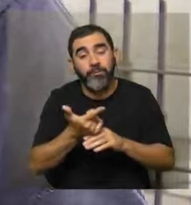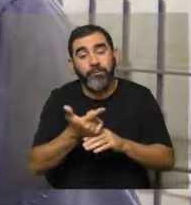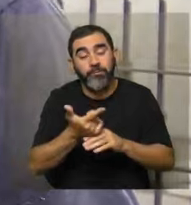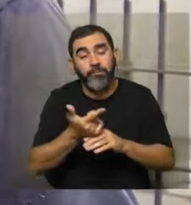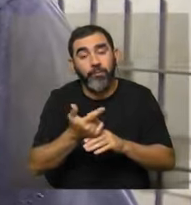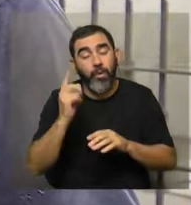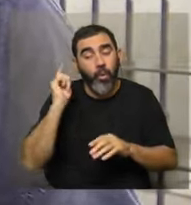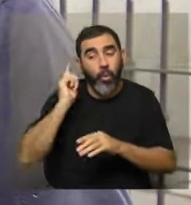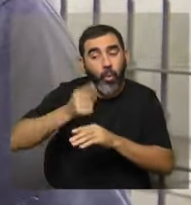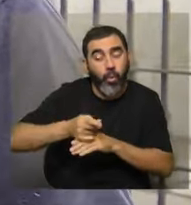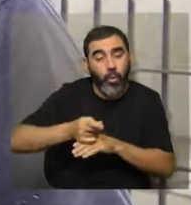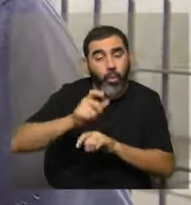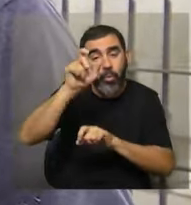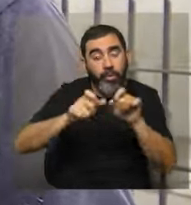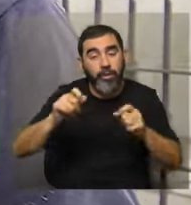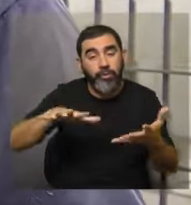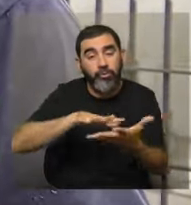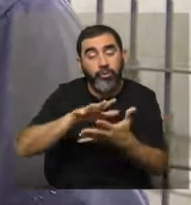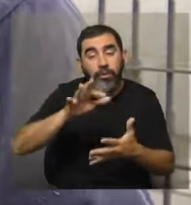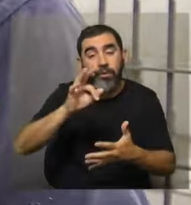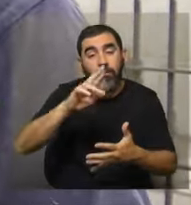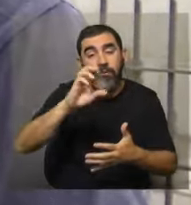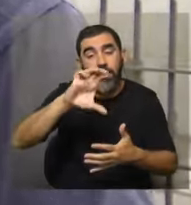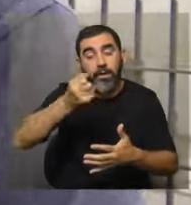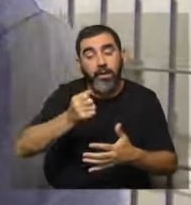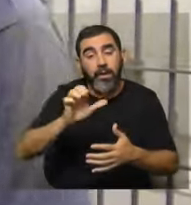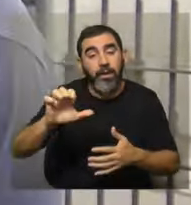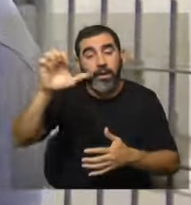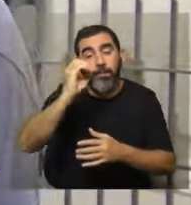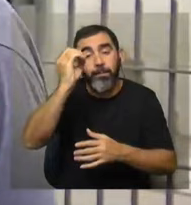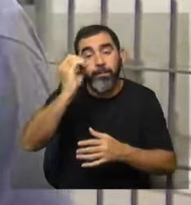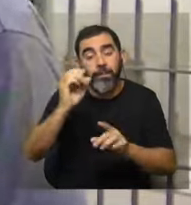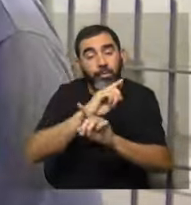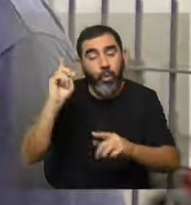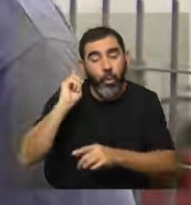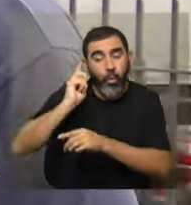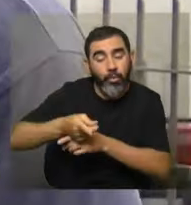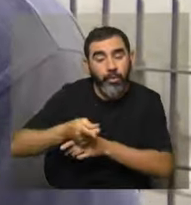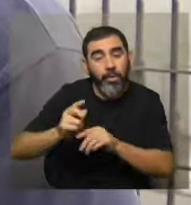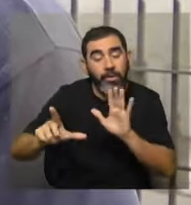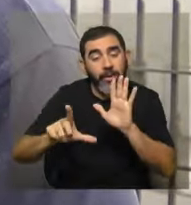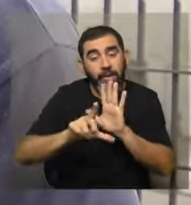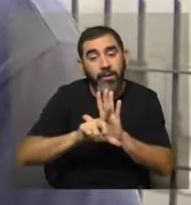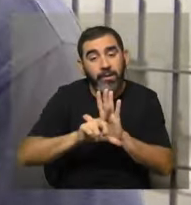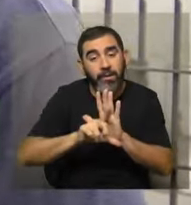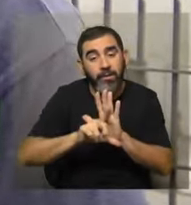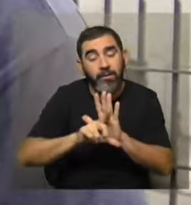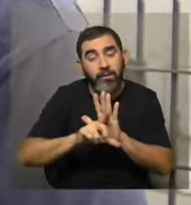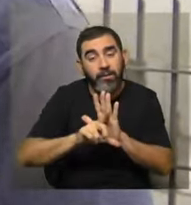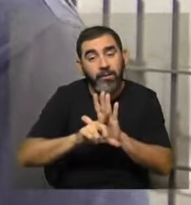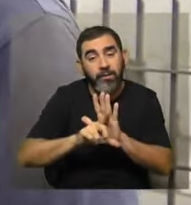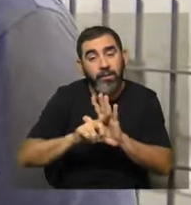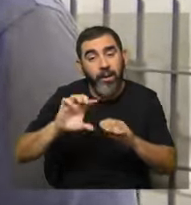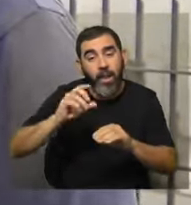sujetos obligados y usuarios de la zona franca que las empresas de transporte no fueran sujetos obligados de la ley de de de